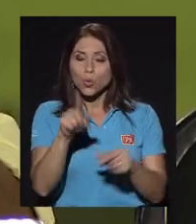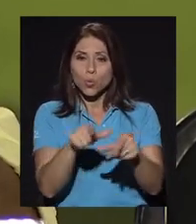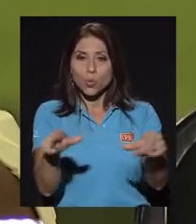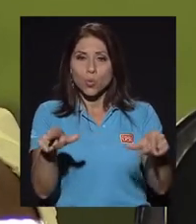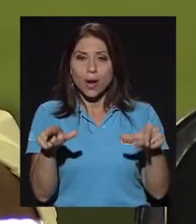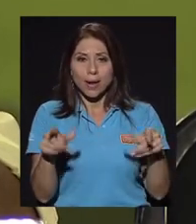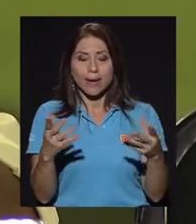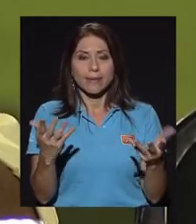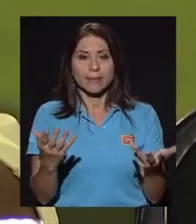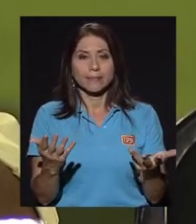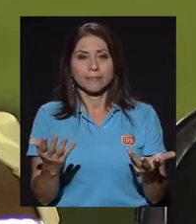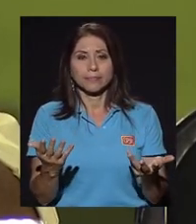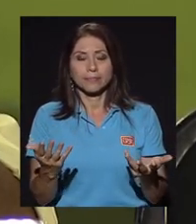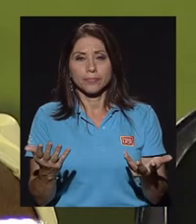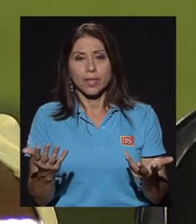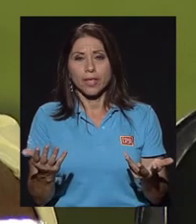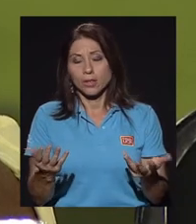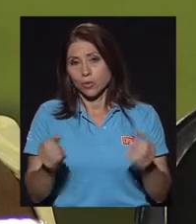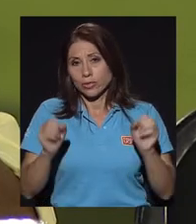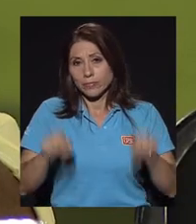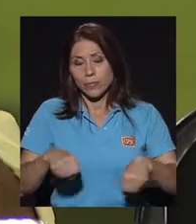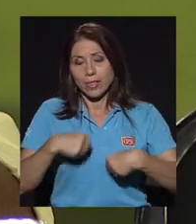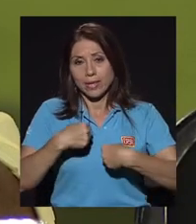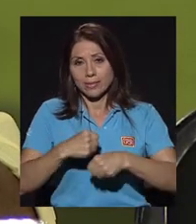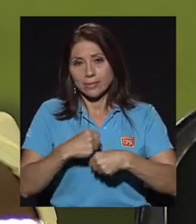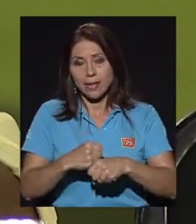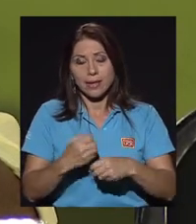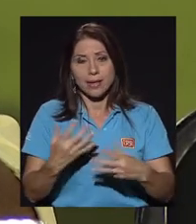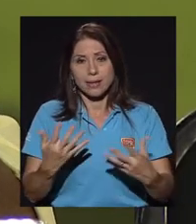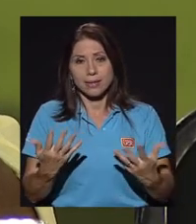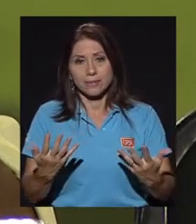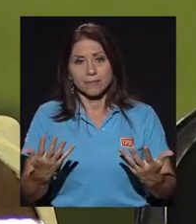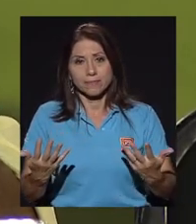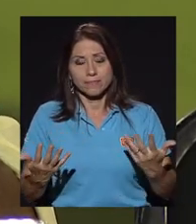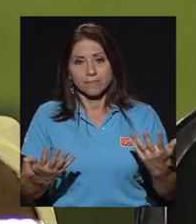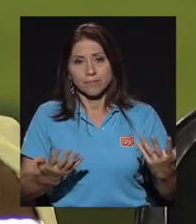un lugar donde se puedan hacer